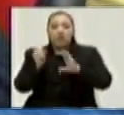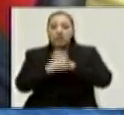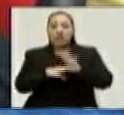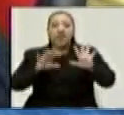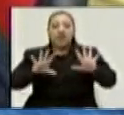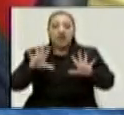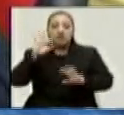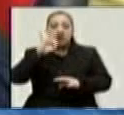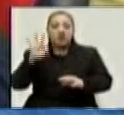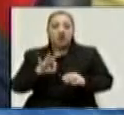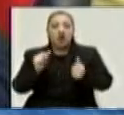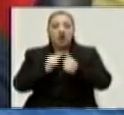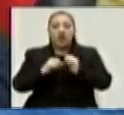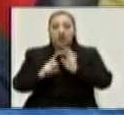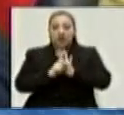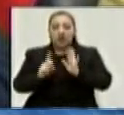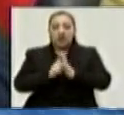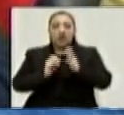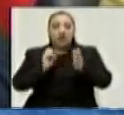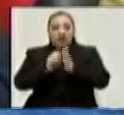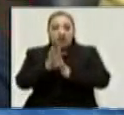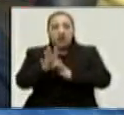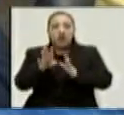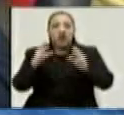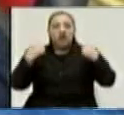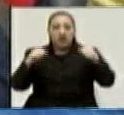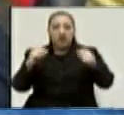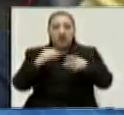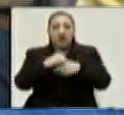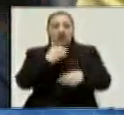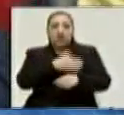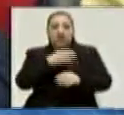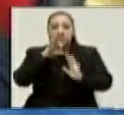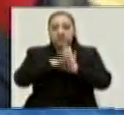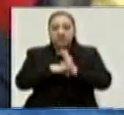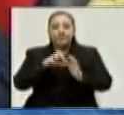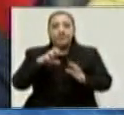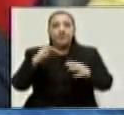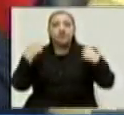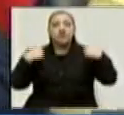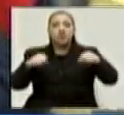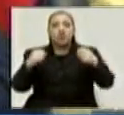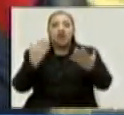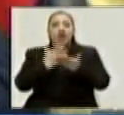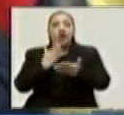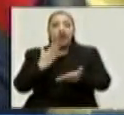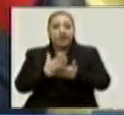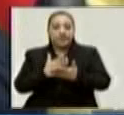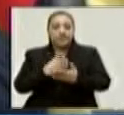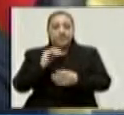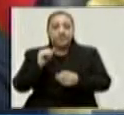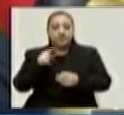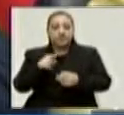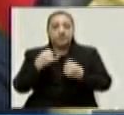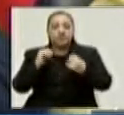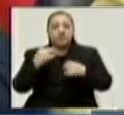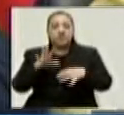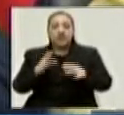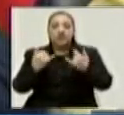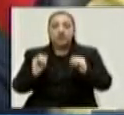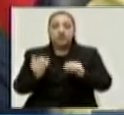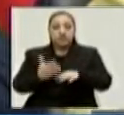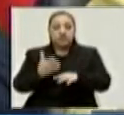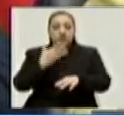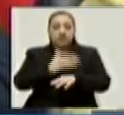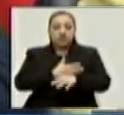de los contratos de derecho de transmisión de eventos deportivos a favor del Fondo Pro Deporte Escolar. Este detalle fue